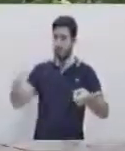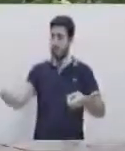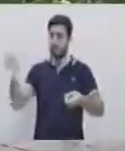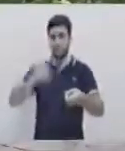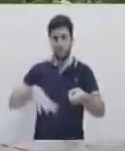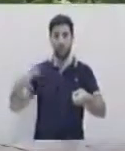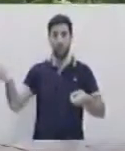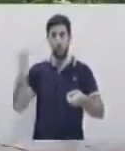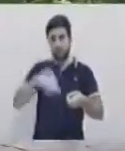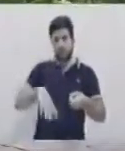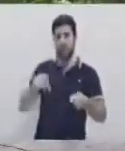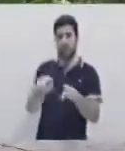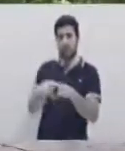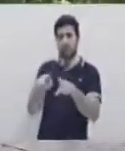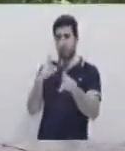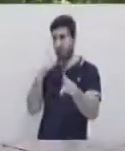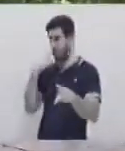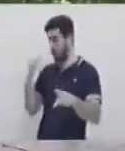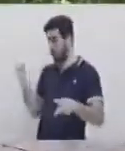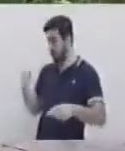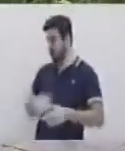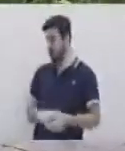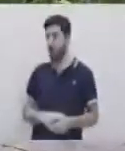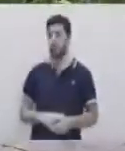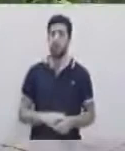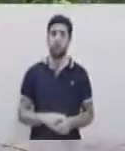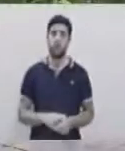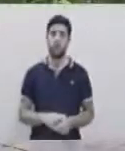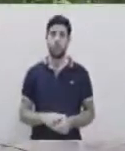a ver quién de los dos gana. ¿Listos?